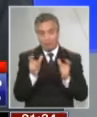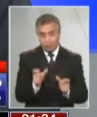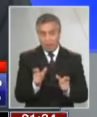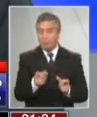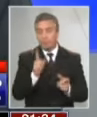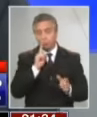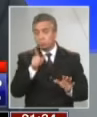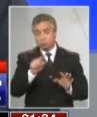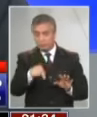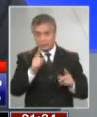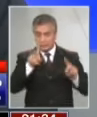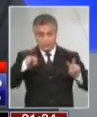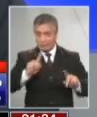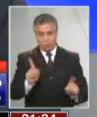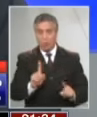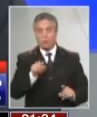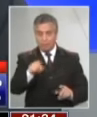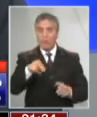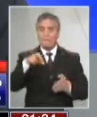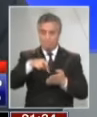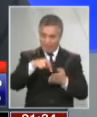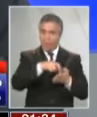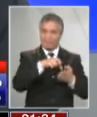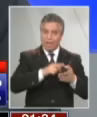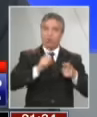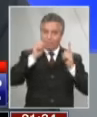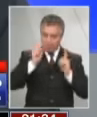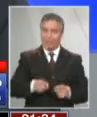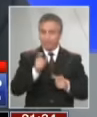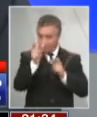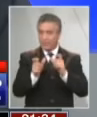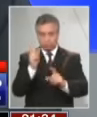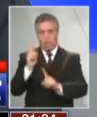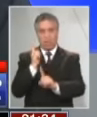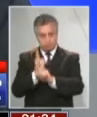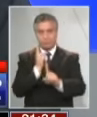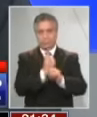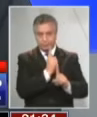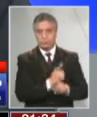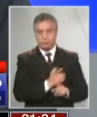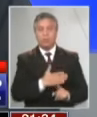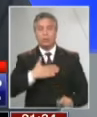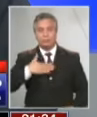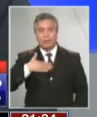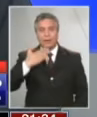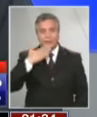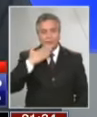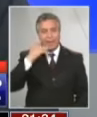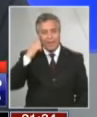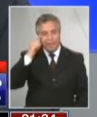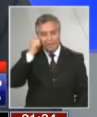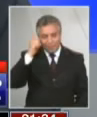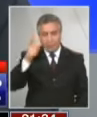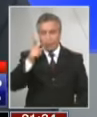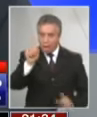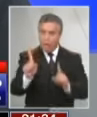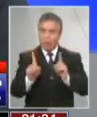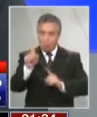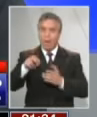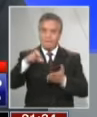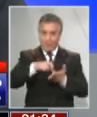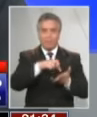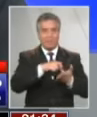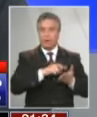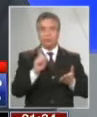caso... Yo creo que el deber de los parlamentarios es estar con la gente. Ahora, yo también entiendo que tal vez algunos parlamentarios pueden decir que no